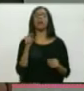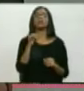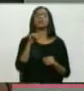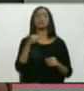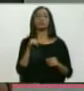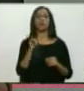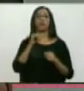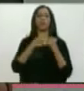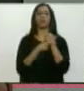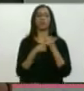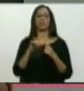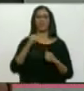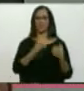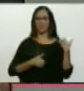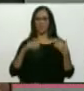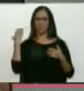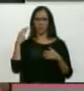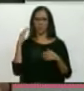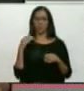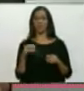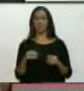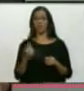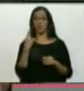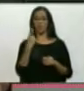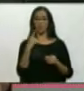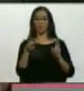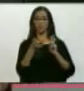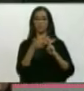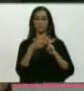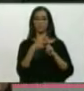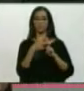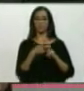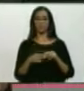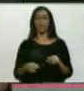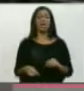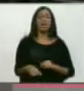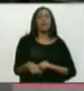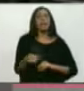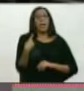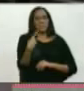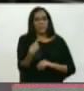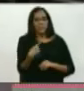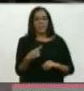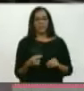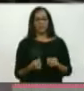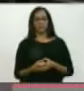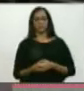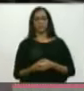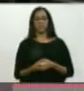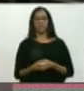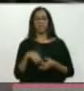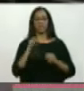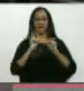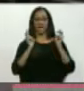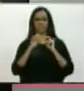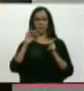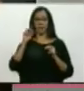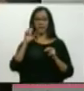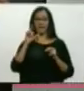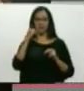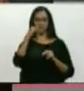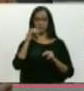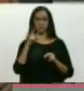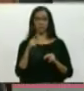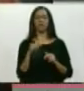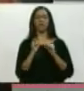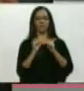Duque. La tusa de Guaidó y Duque es una de las etiquetas. La segunda, la primera ya. La primera está, es de primera. El caso Merlano en ZK. Está de primer lugar.